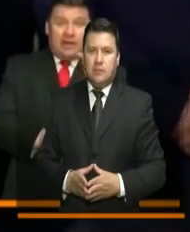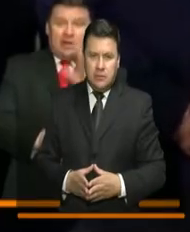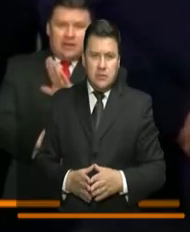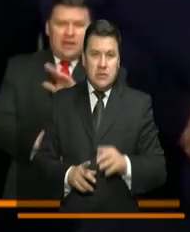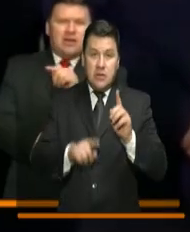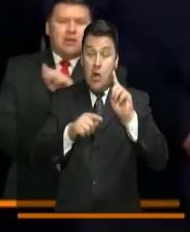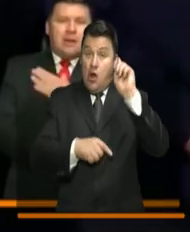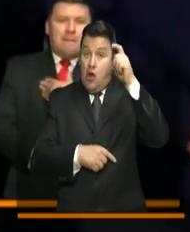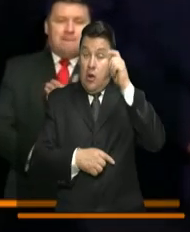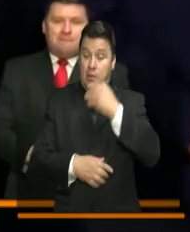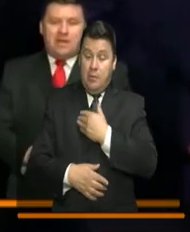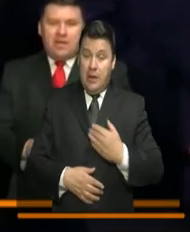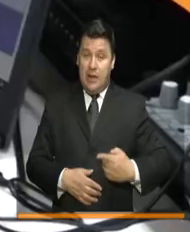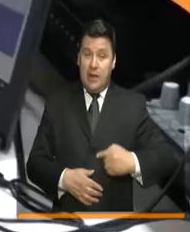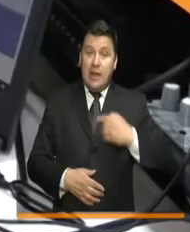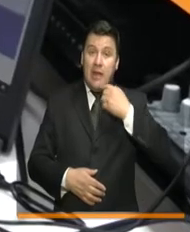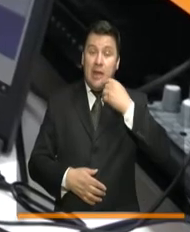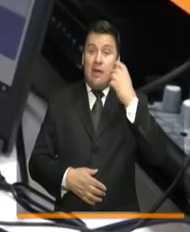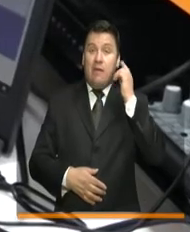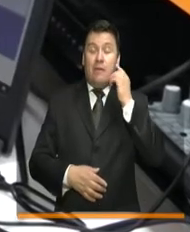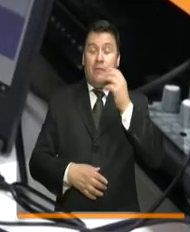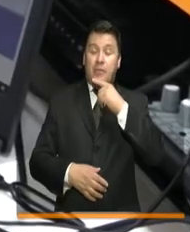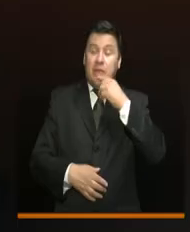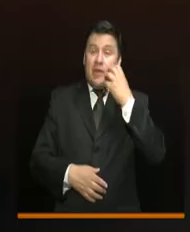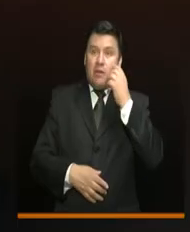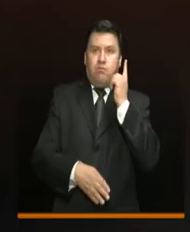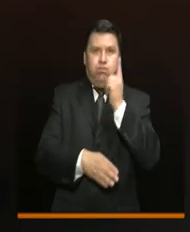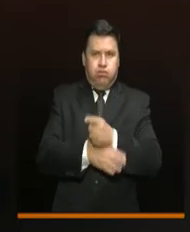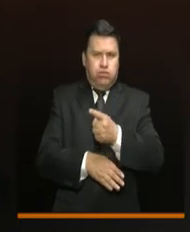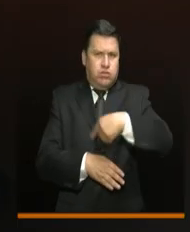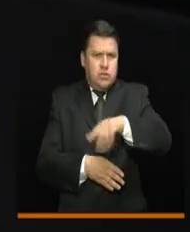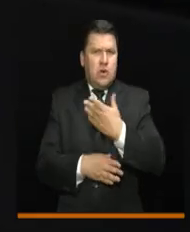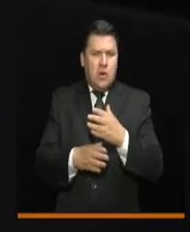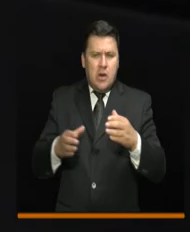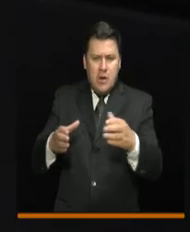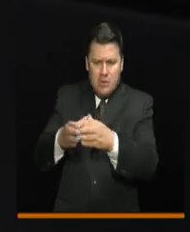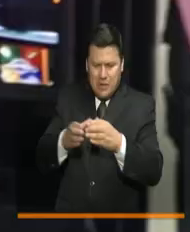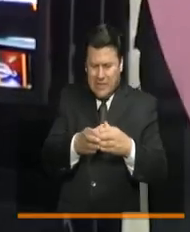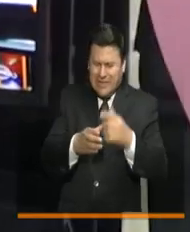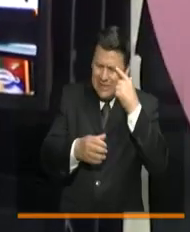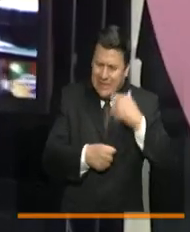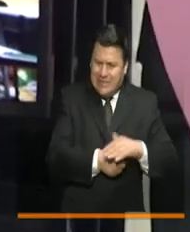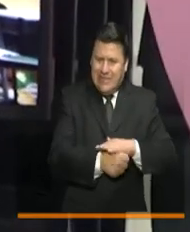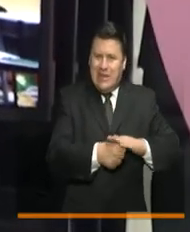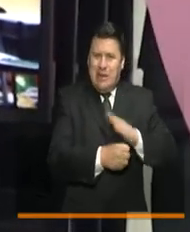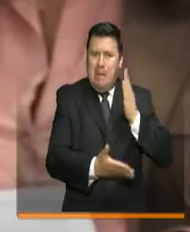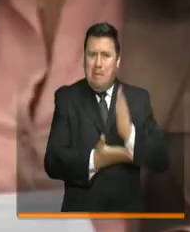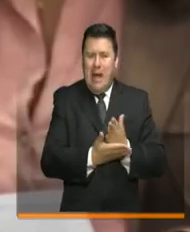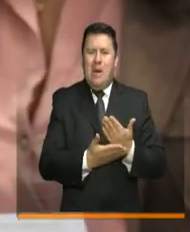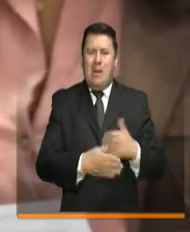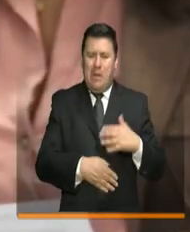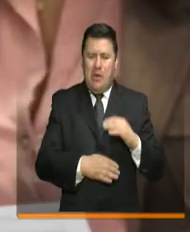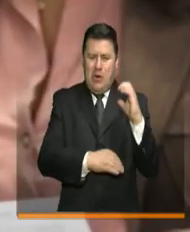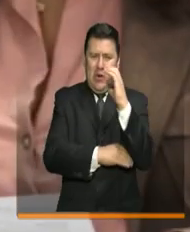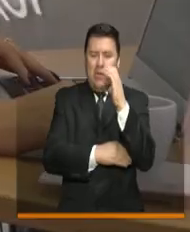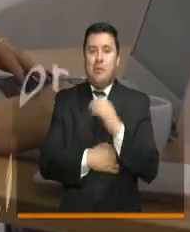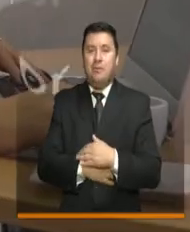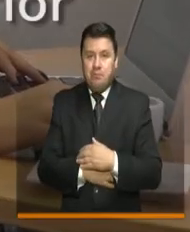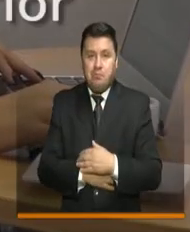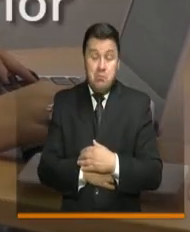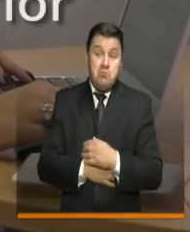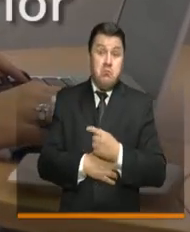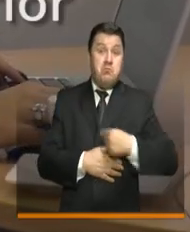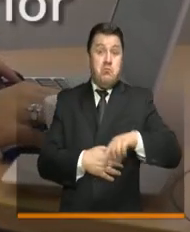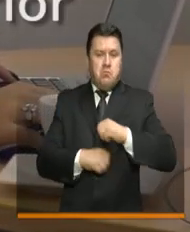Para el gobierno del presidente Iván Duque es muy importante contar con la solidaridad de todos los sectores durante la situación que estamos atravesando como país. En este contexto